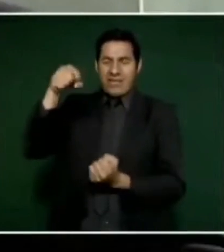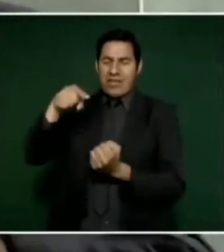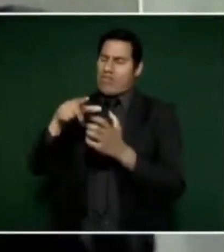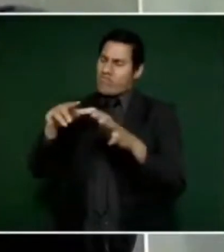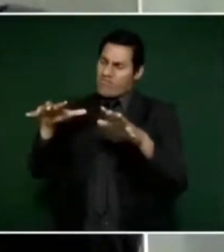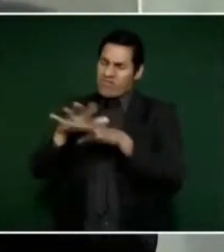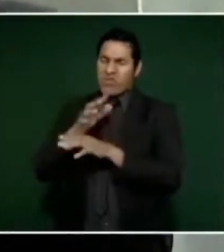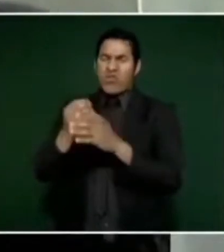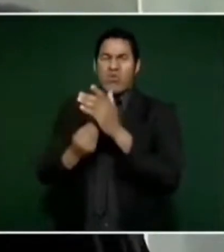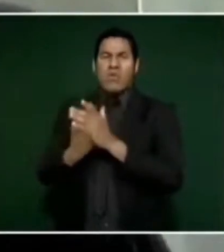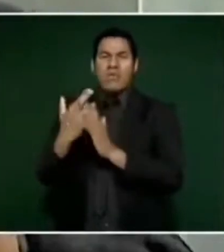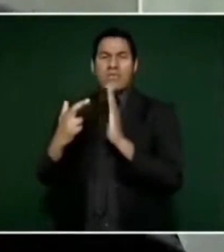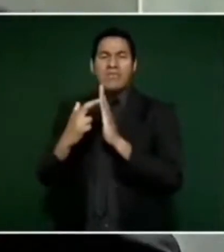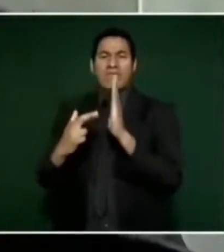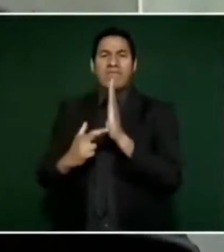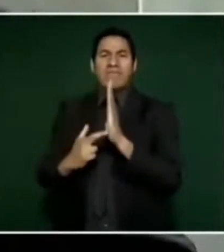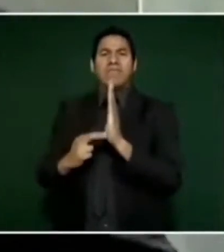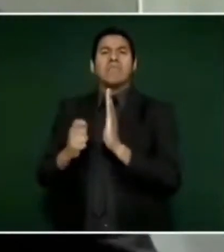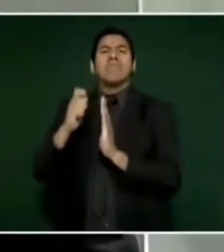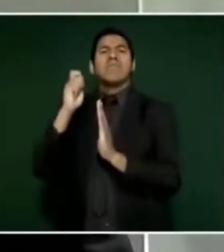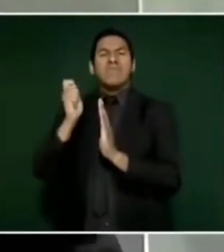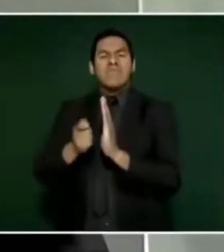para establecer